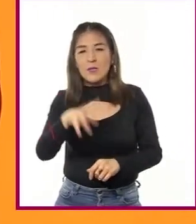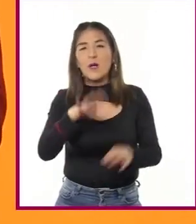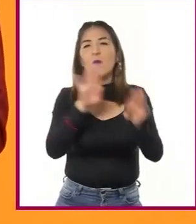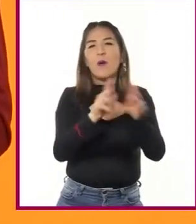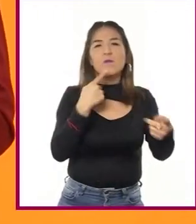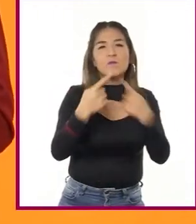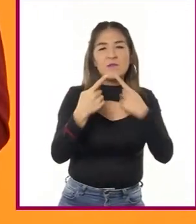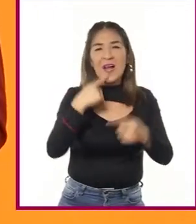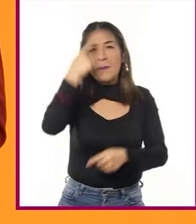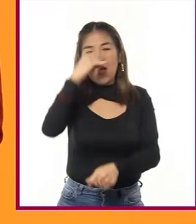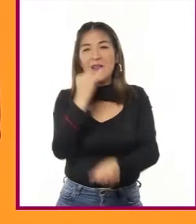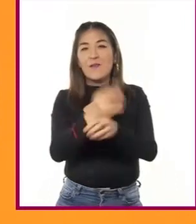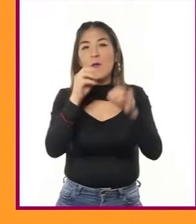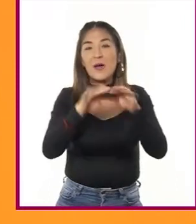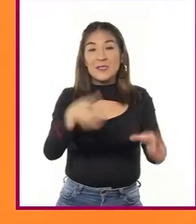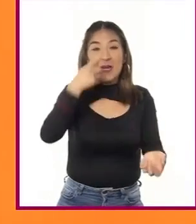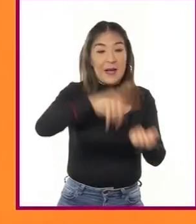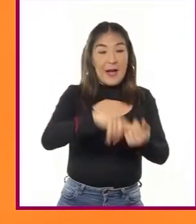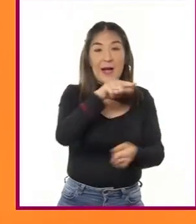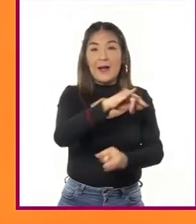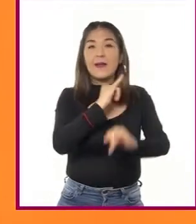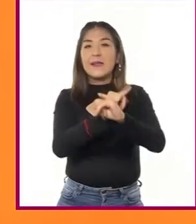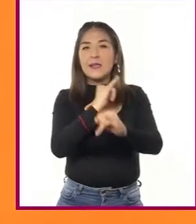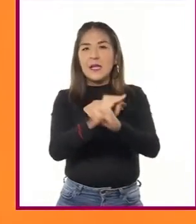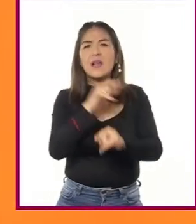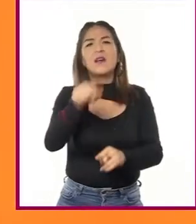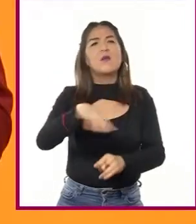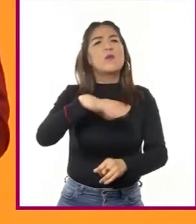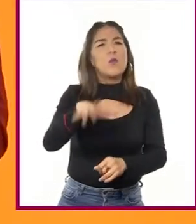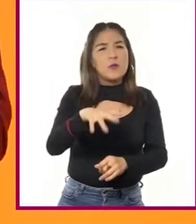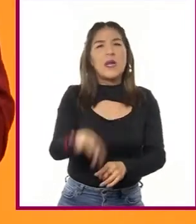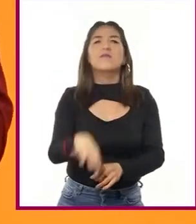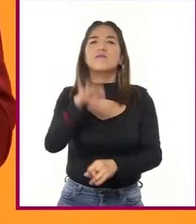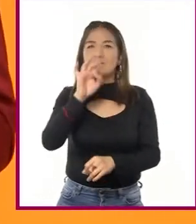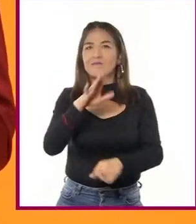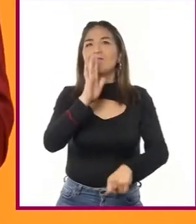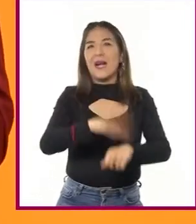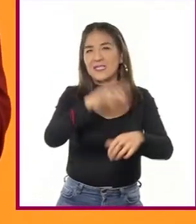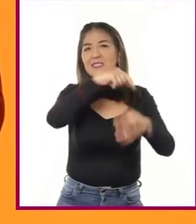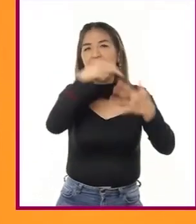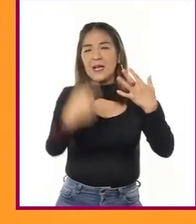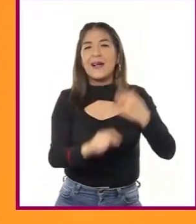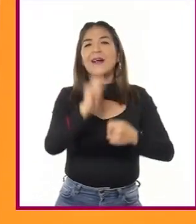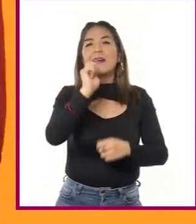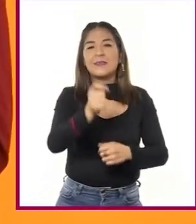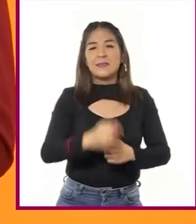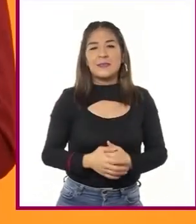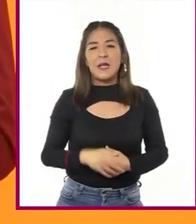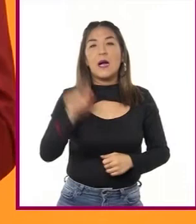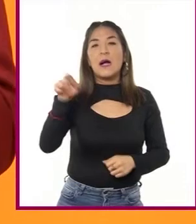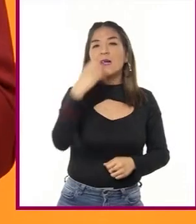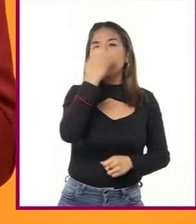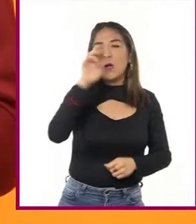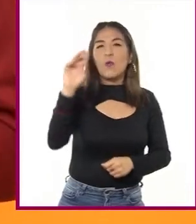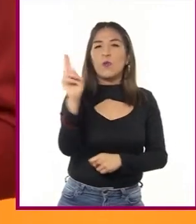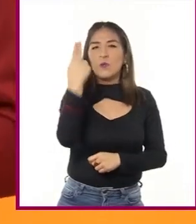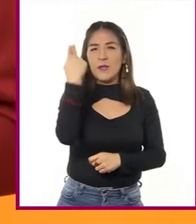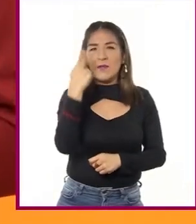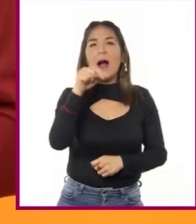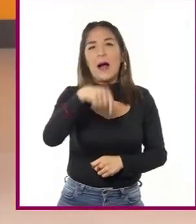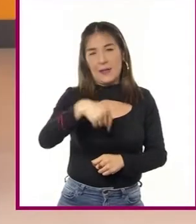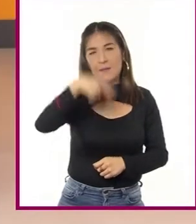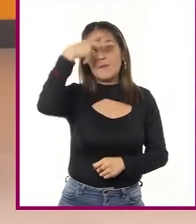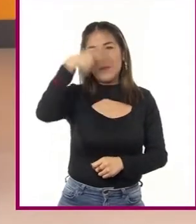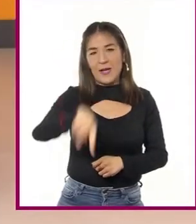evaluar información en Internet, el buscador arrojó varios sitios, entre ellos uno de una universidad, aquí en